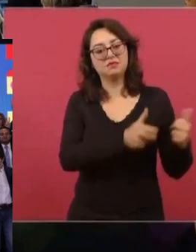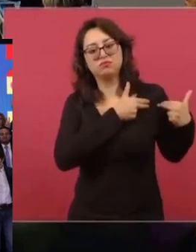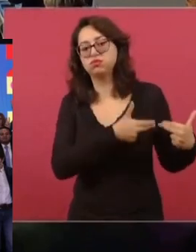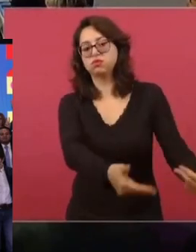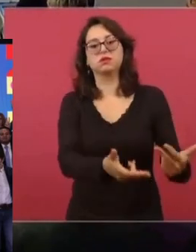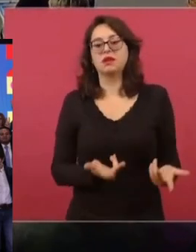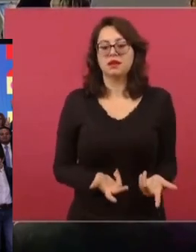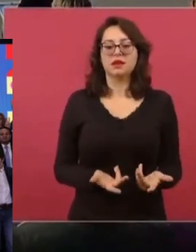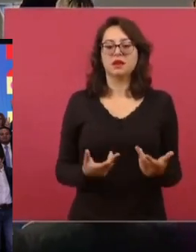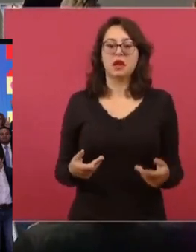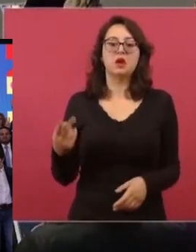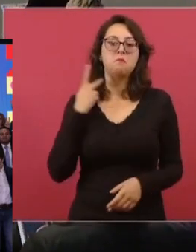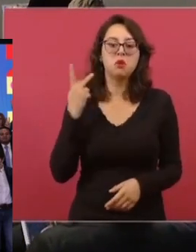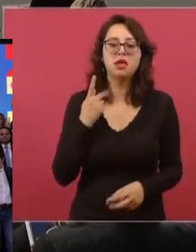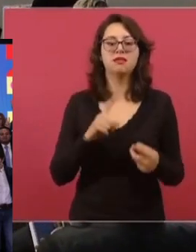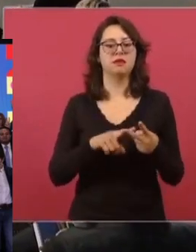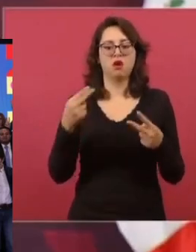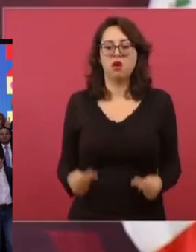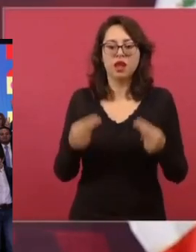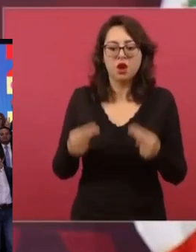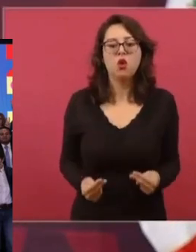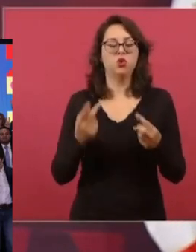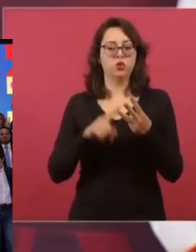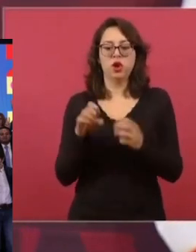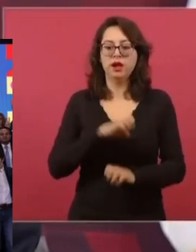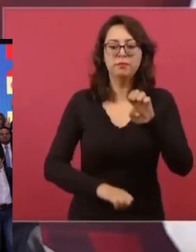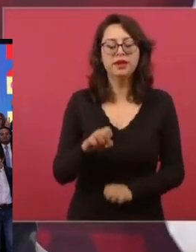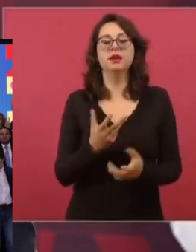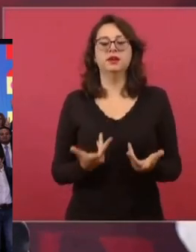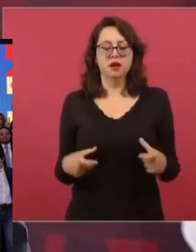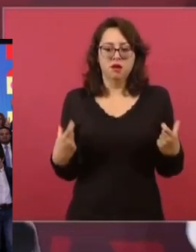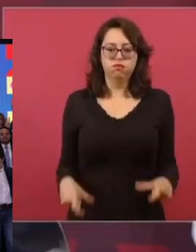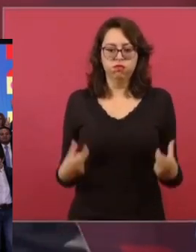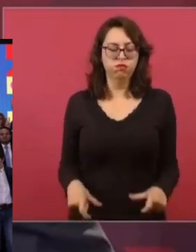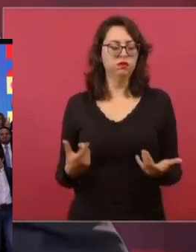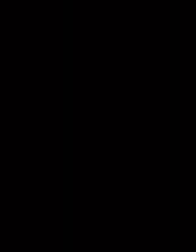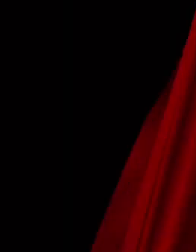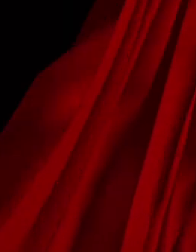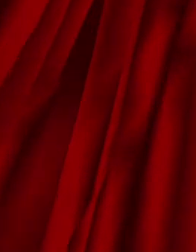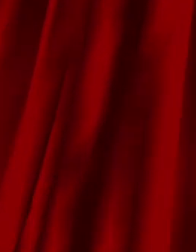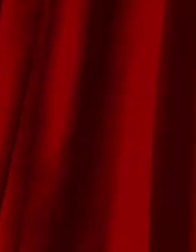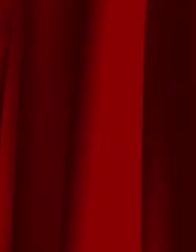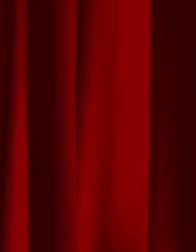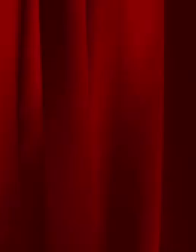de los llamados hombres de negocios, tienen como representantes sus operadores, Claudia X. González.